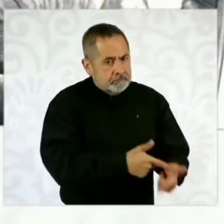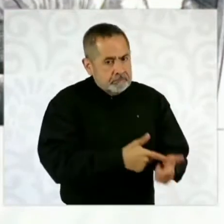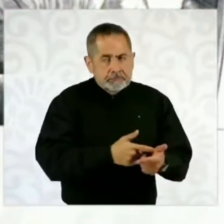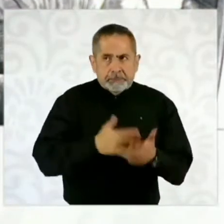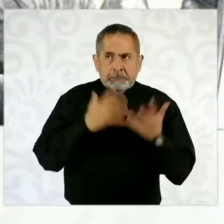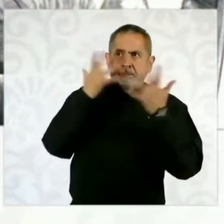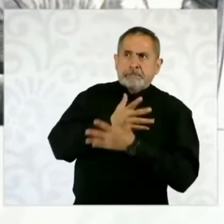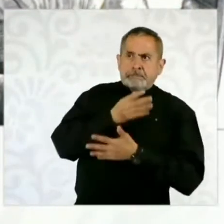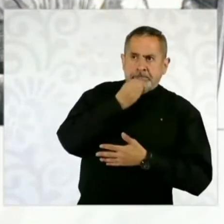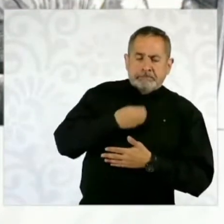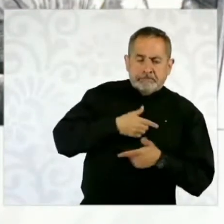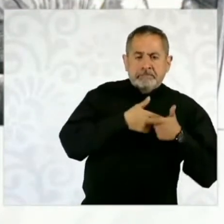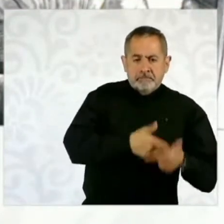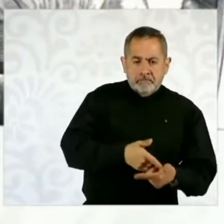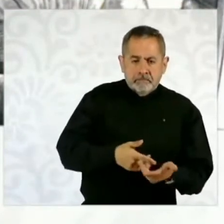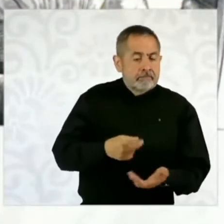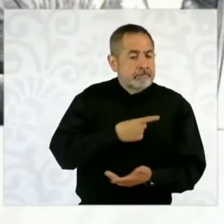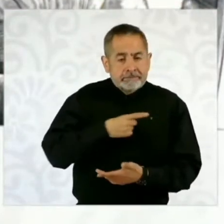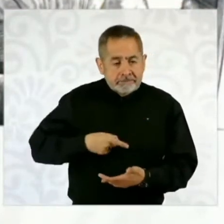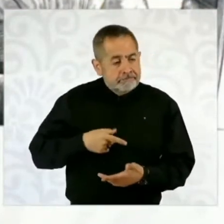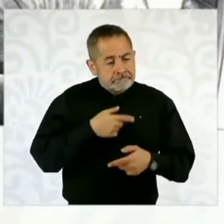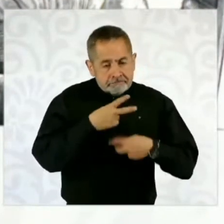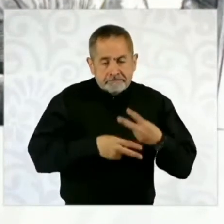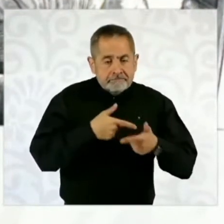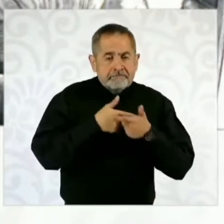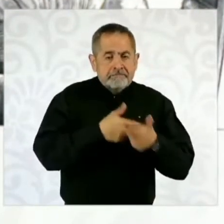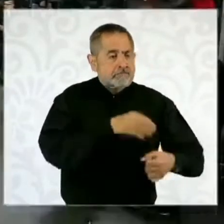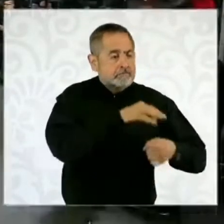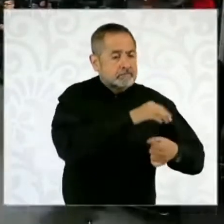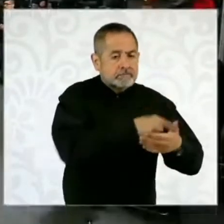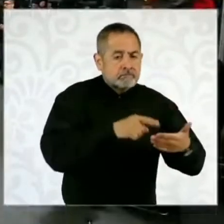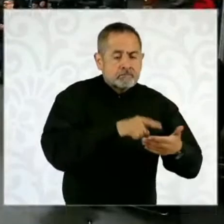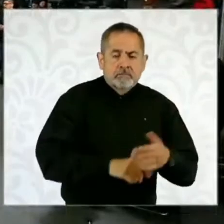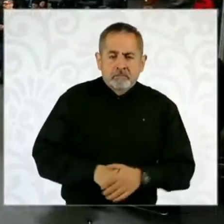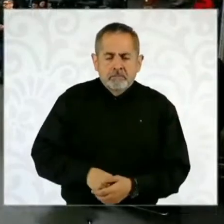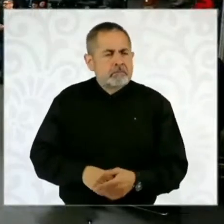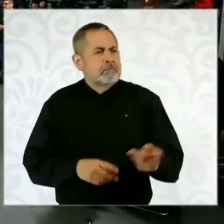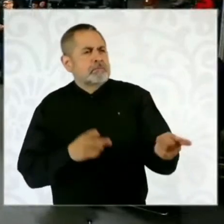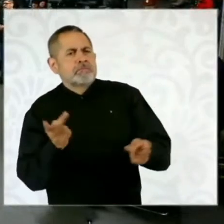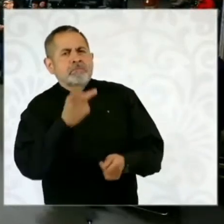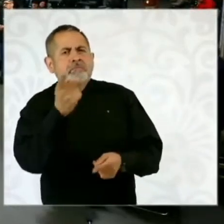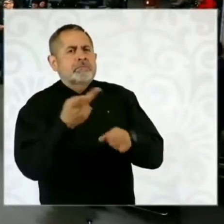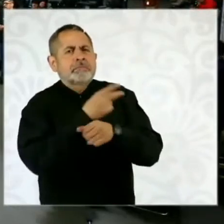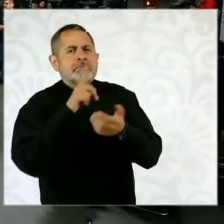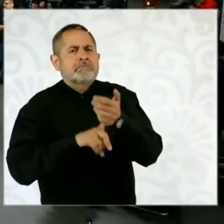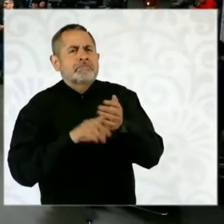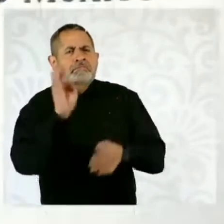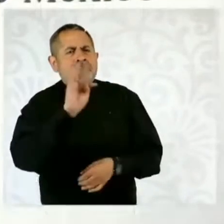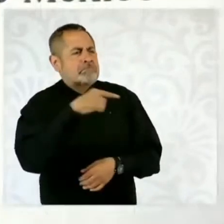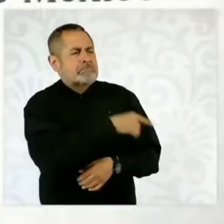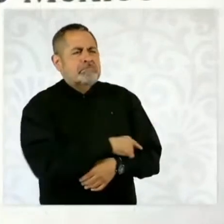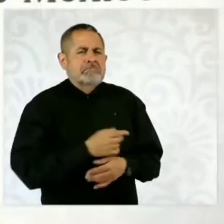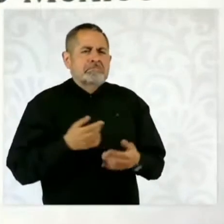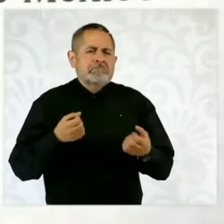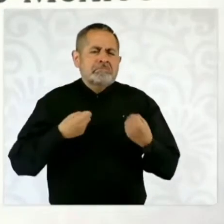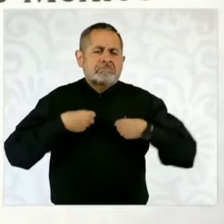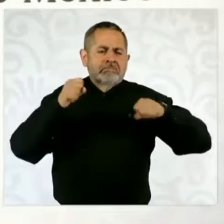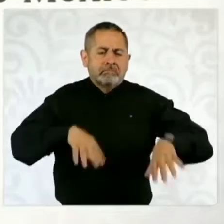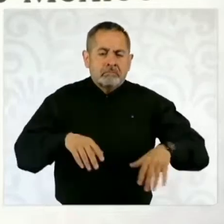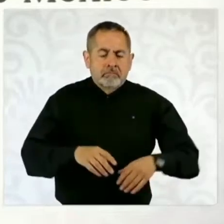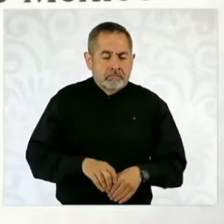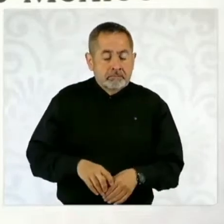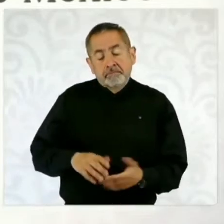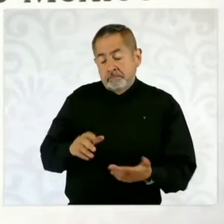refleja pues es que en efecto es un proceso electoral. ¿Qué ocurriría si no lo hicieran? Bueno, hay sanciones de parte del Tribunal